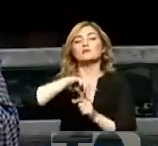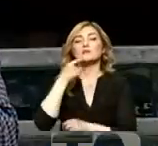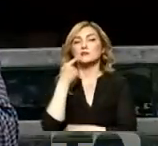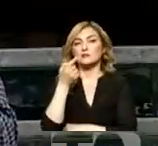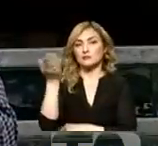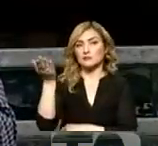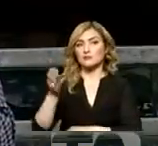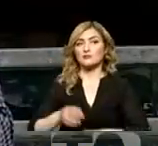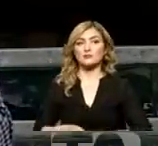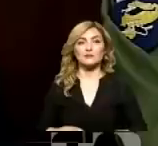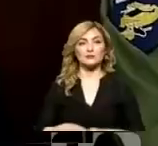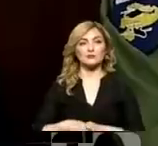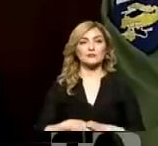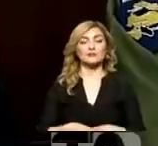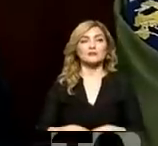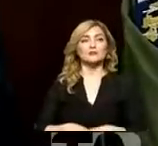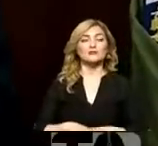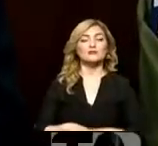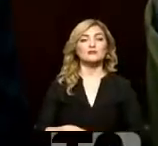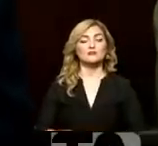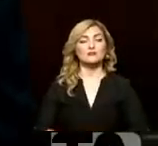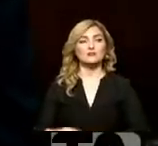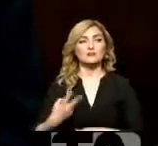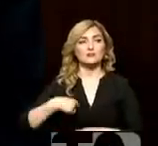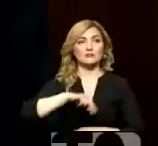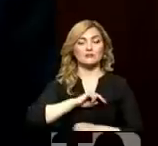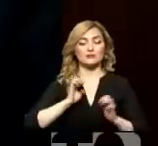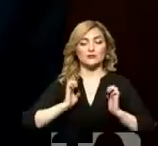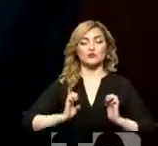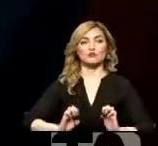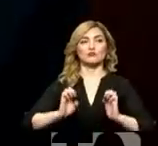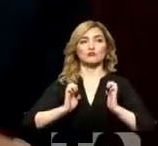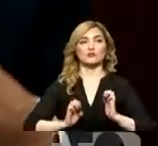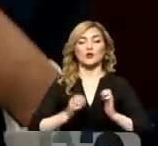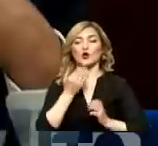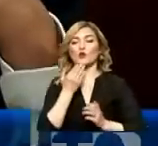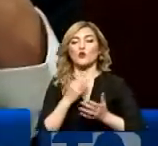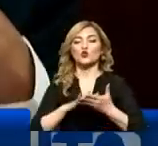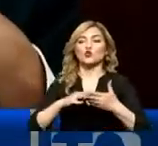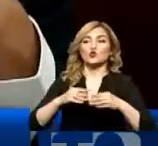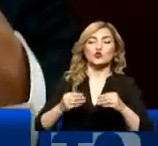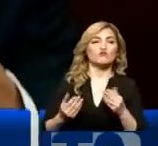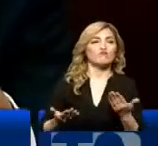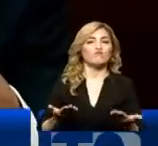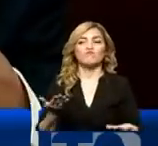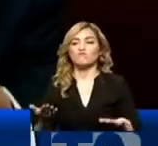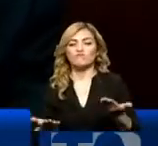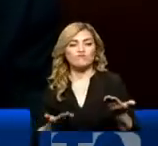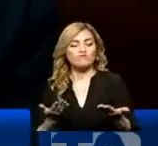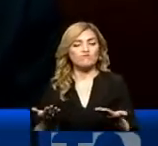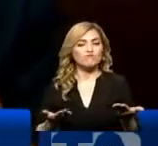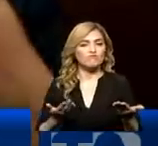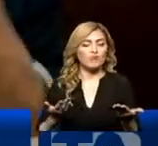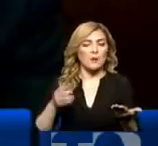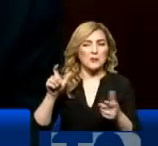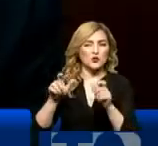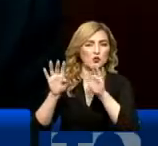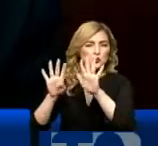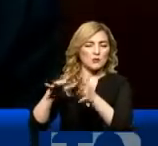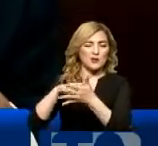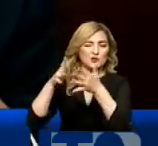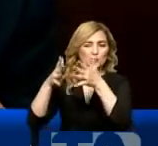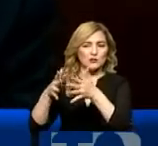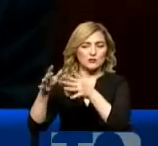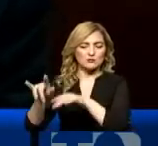José Valencia. Nosotros estamos haciendo esfuerzos y explorando posibilidades con miras a su eventual extracción, no